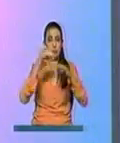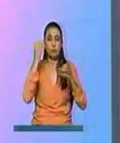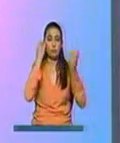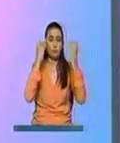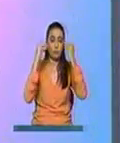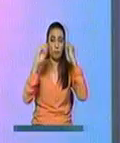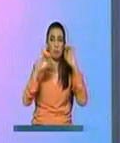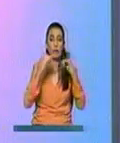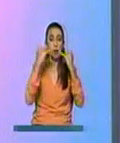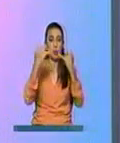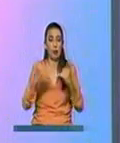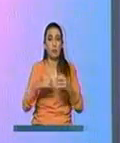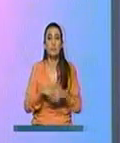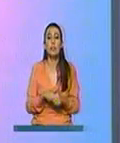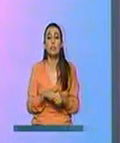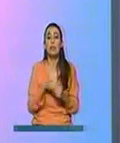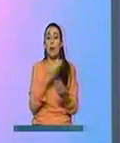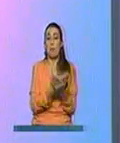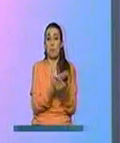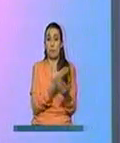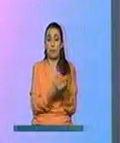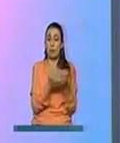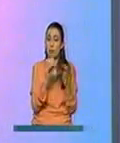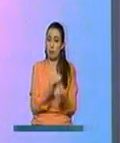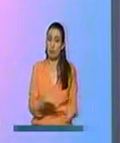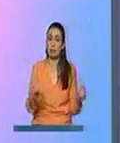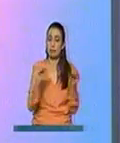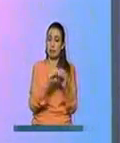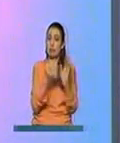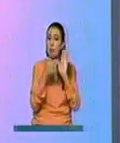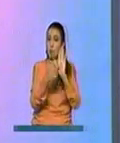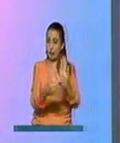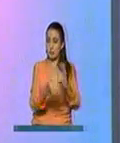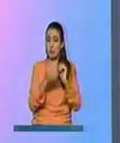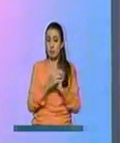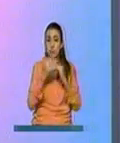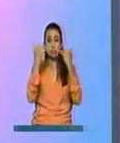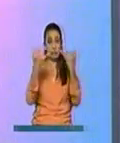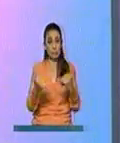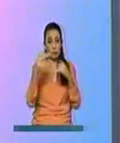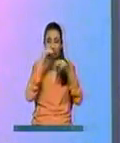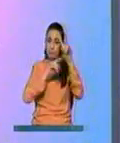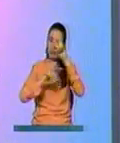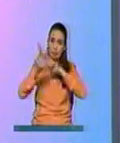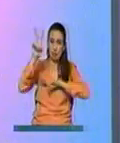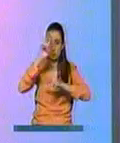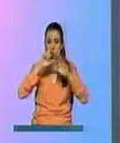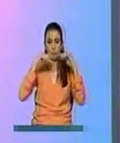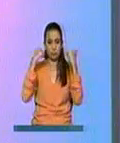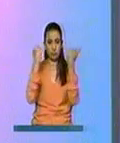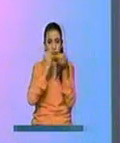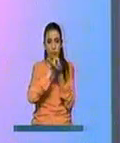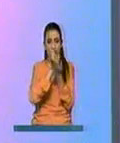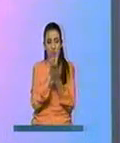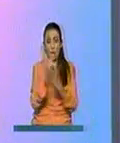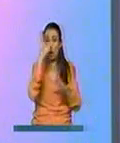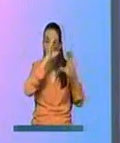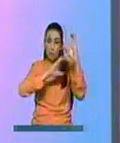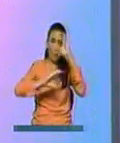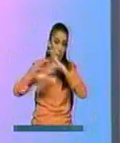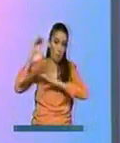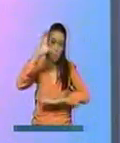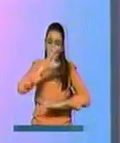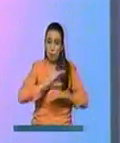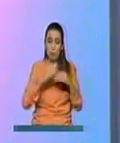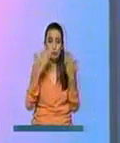vista en torno a estas propuestas que está presentando el gobierno y que actualmente se analizan en la Asamblea Nacional y que buscan el desarrollo de